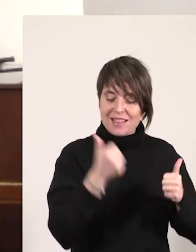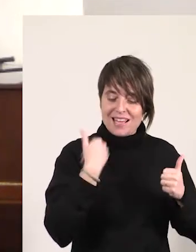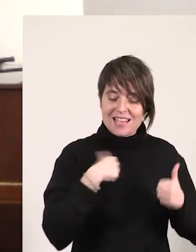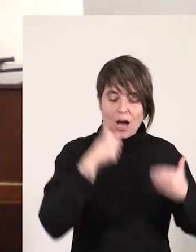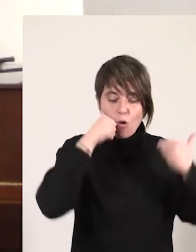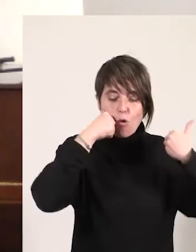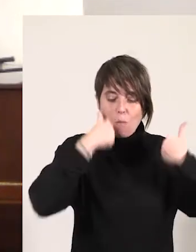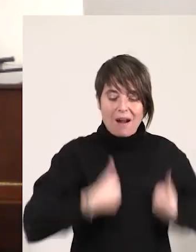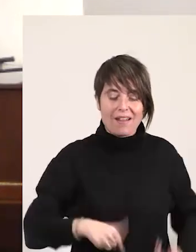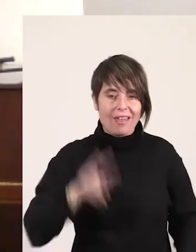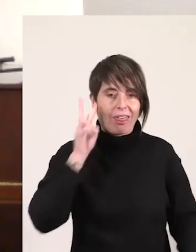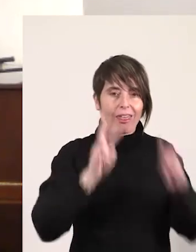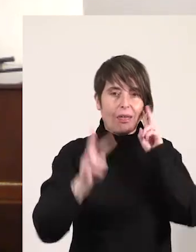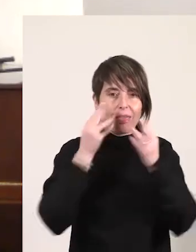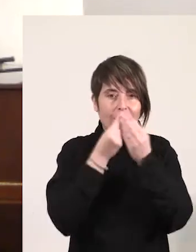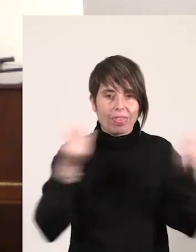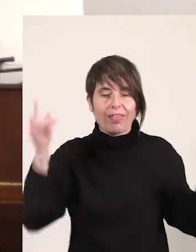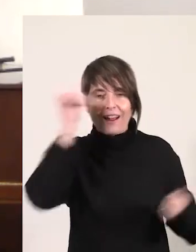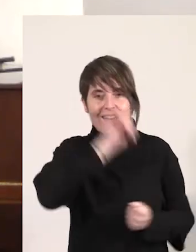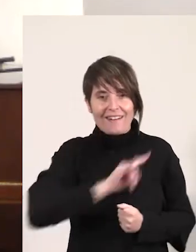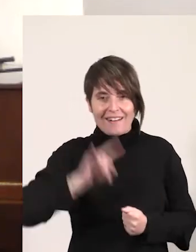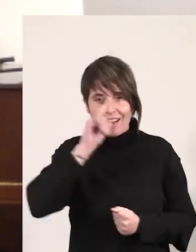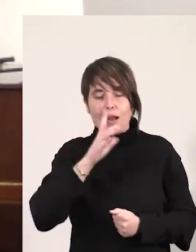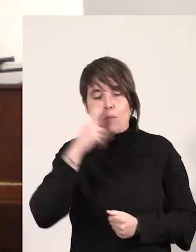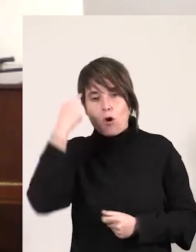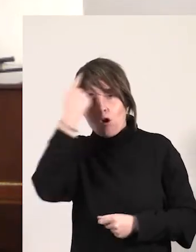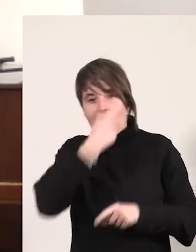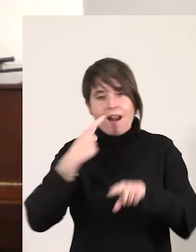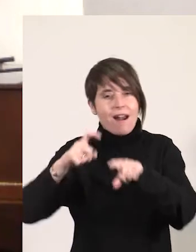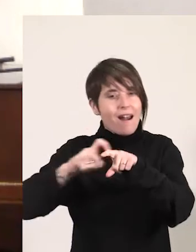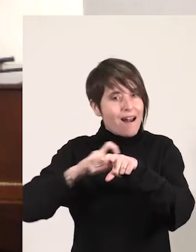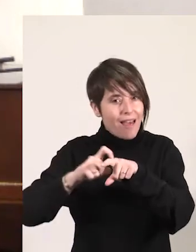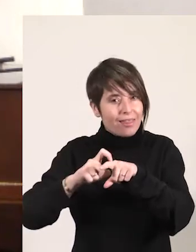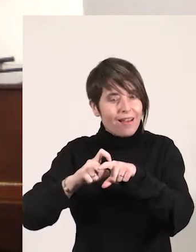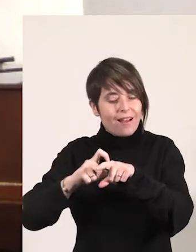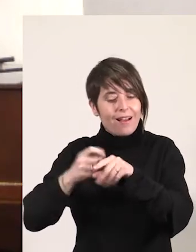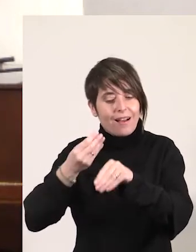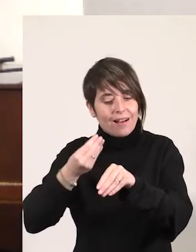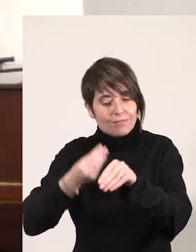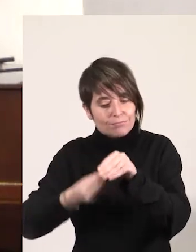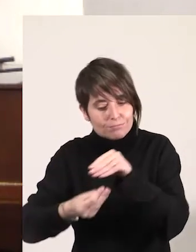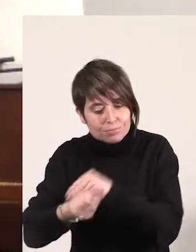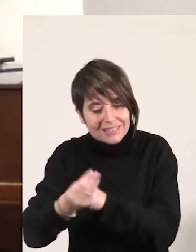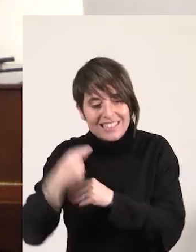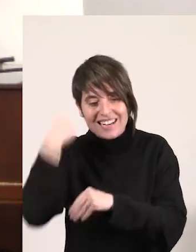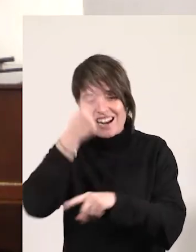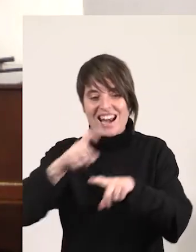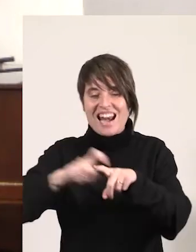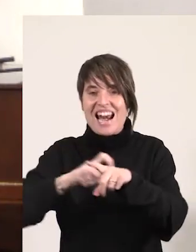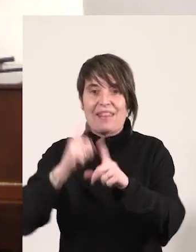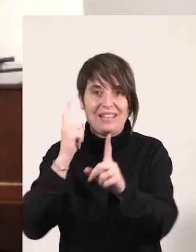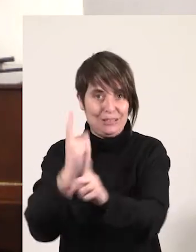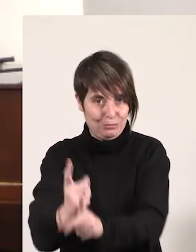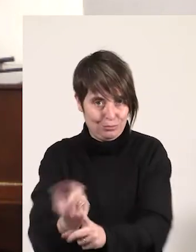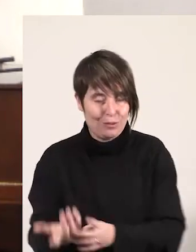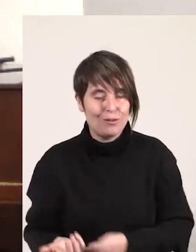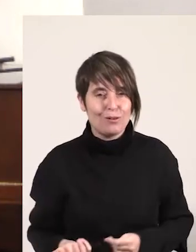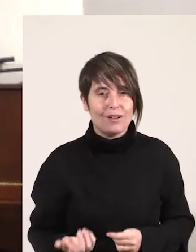fue el punto de la deshumanización de las personas, en este caso negras, porque la raza es hija del